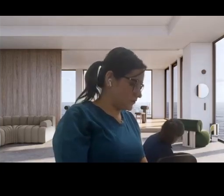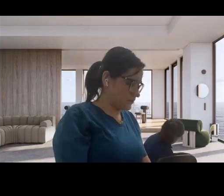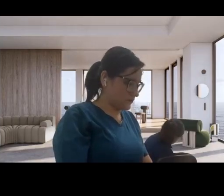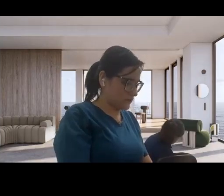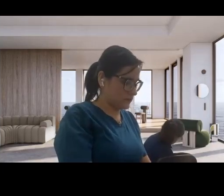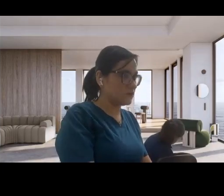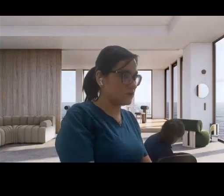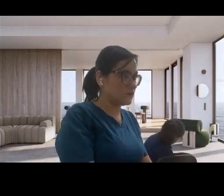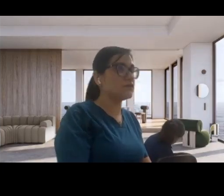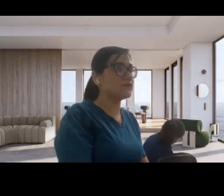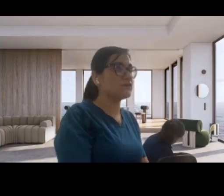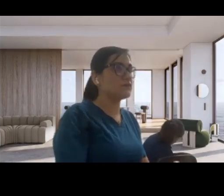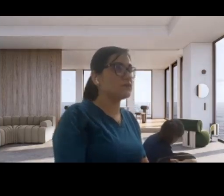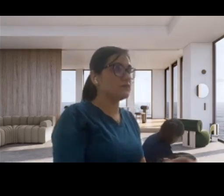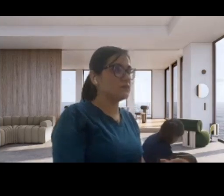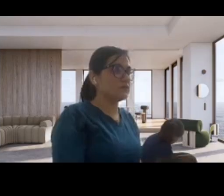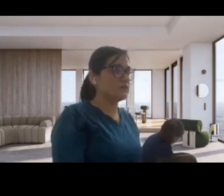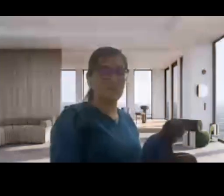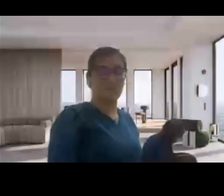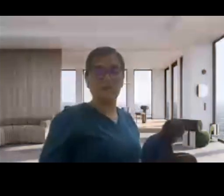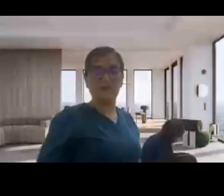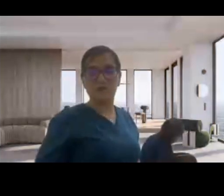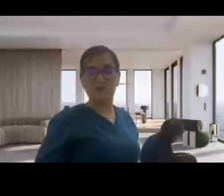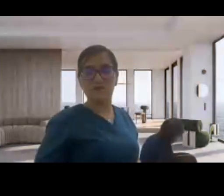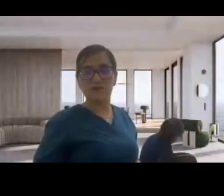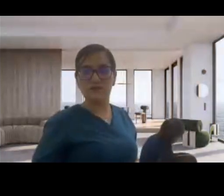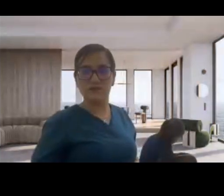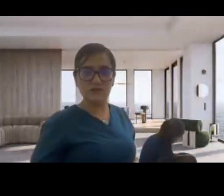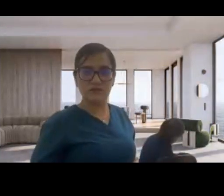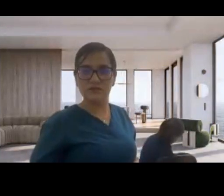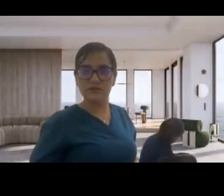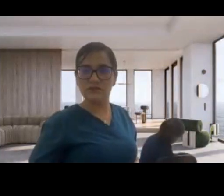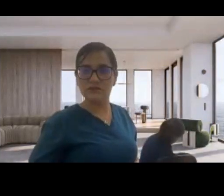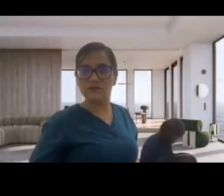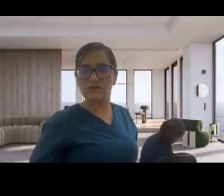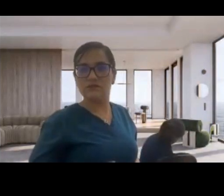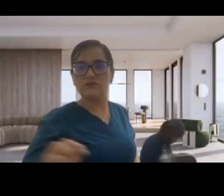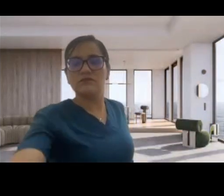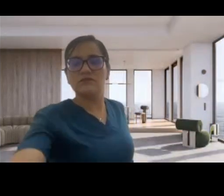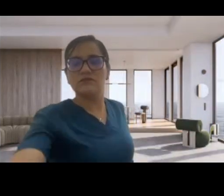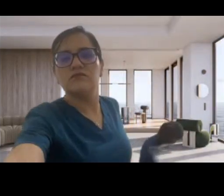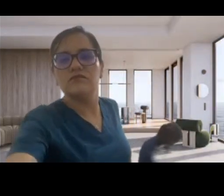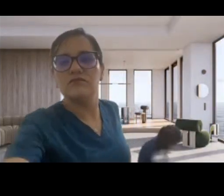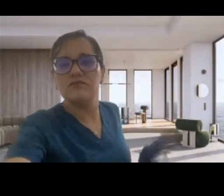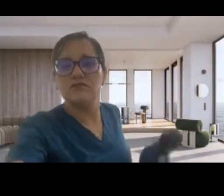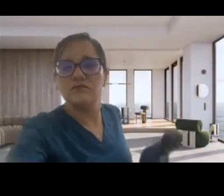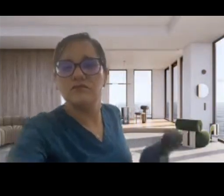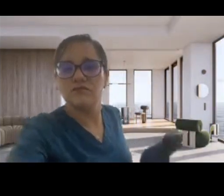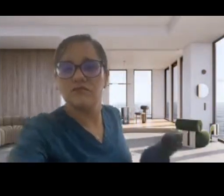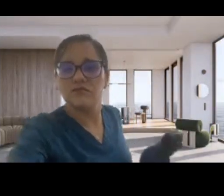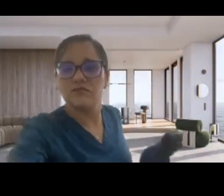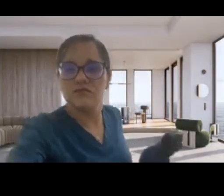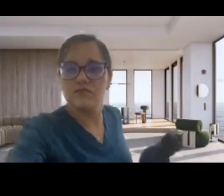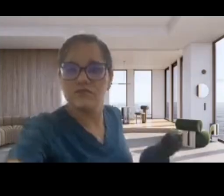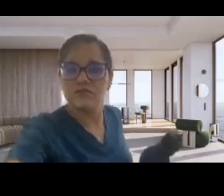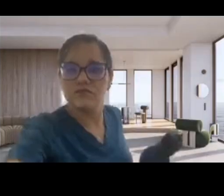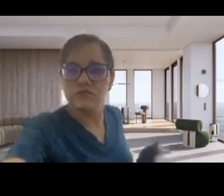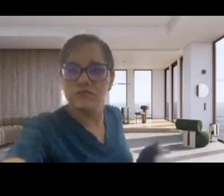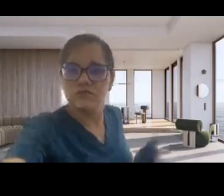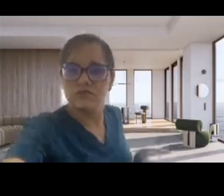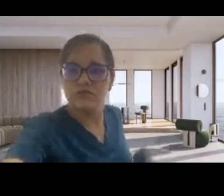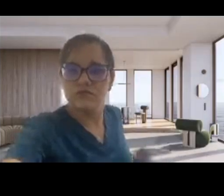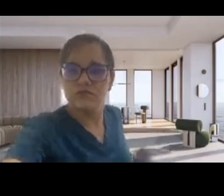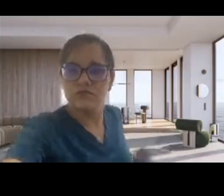digo, por más que yo quisiera la ley, no me la puedo brincar, yo les diría, denles el permiso desde la semana que